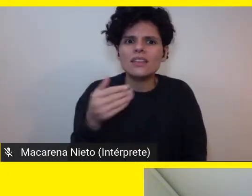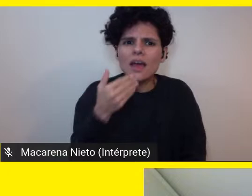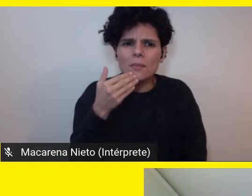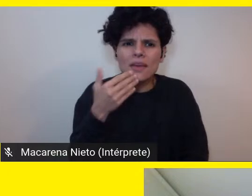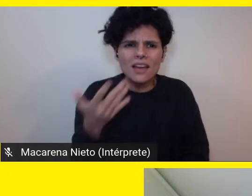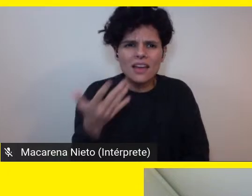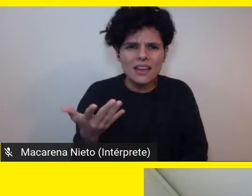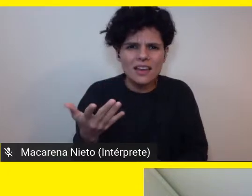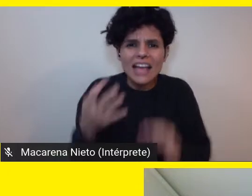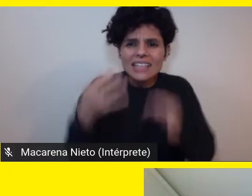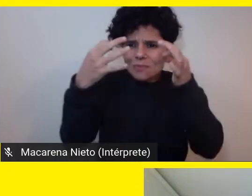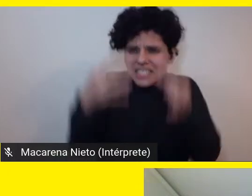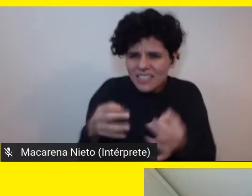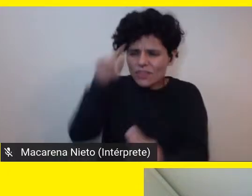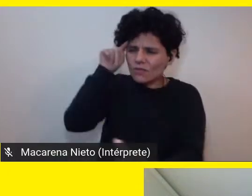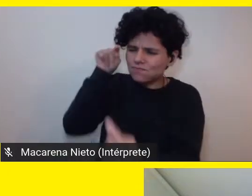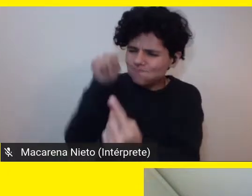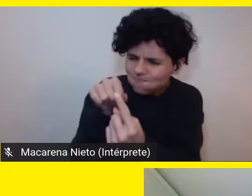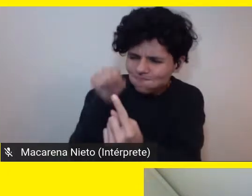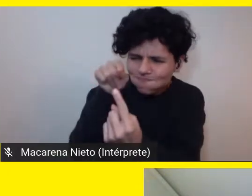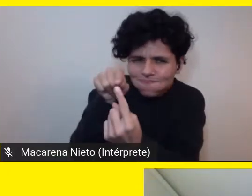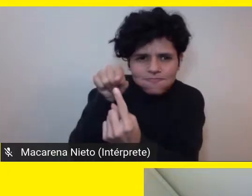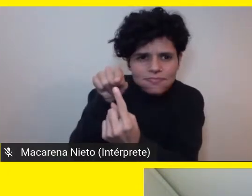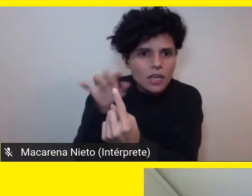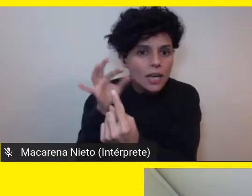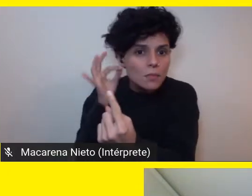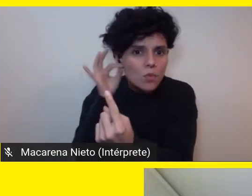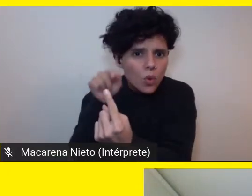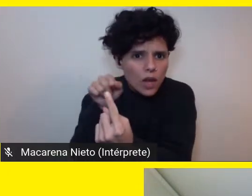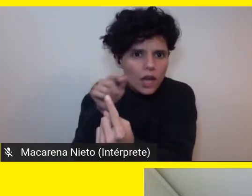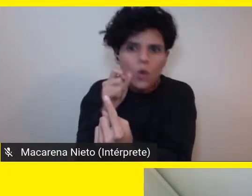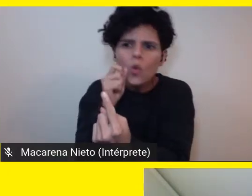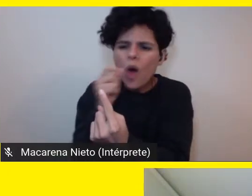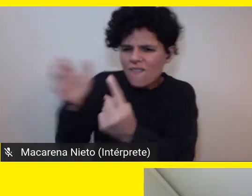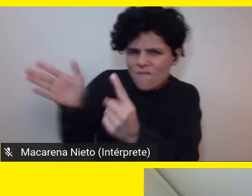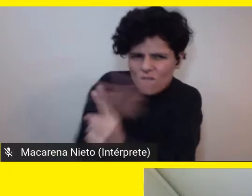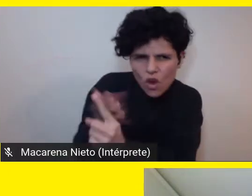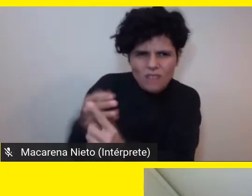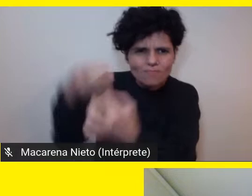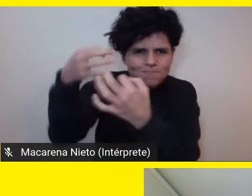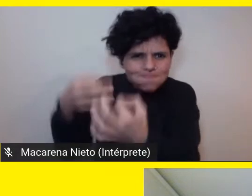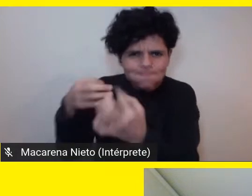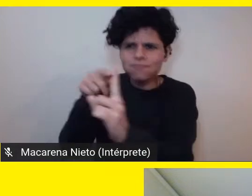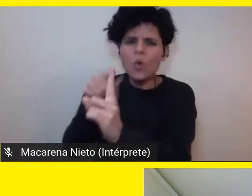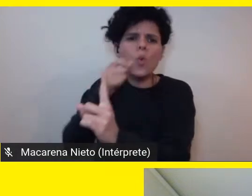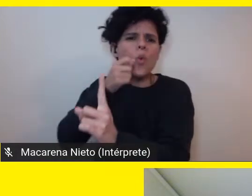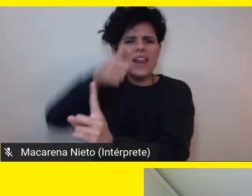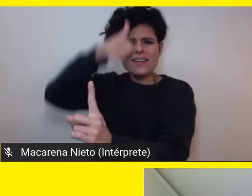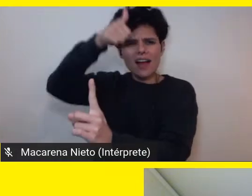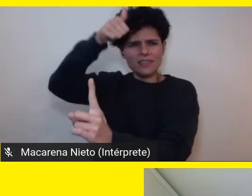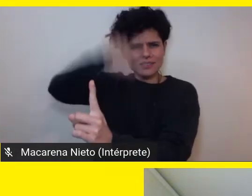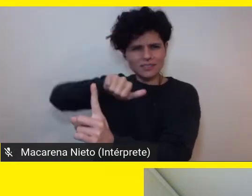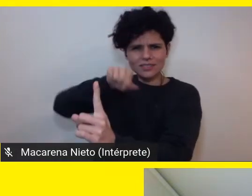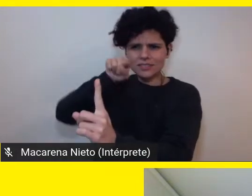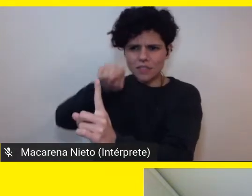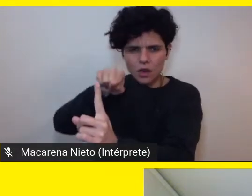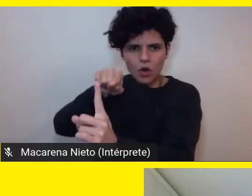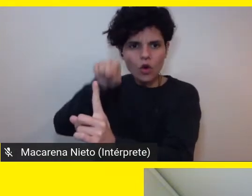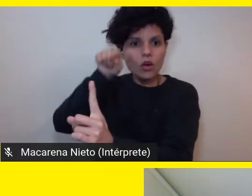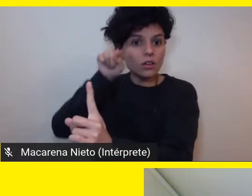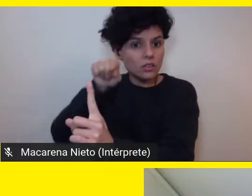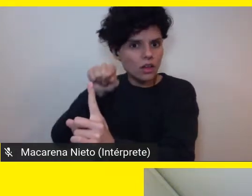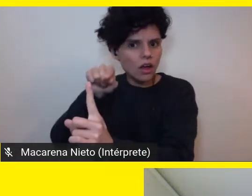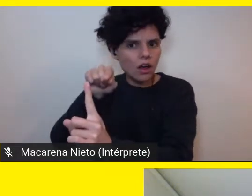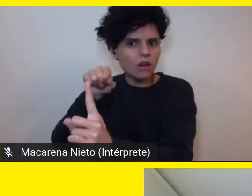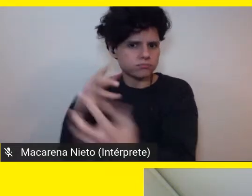tortura específica hacia las mujeres. El castigo por haber sido mujeres que se dedicaron a la política, que fue